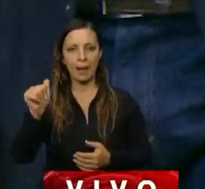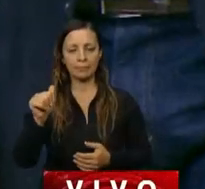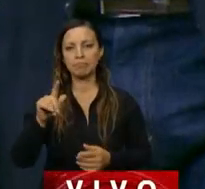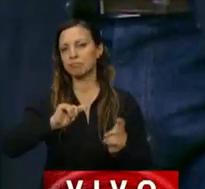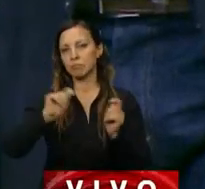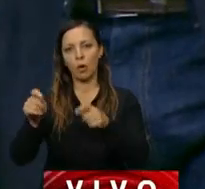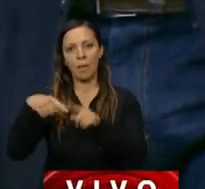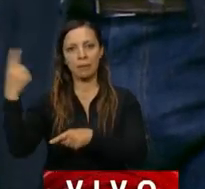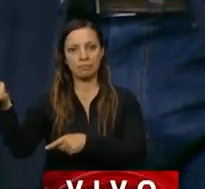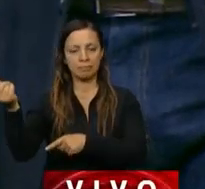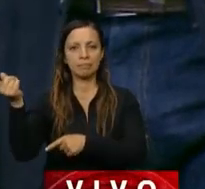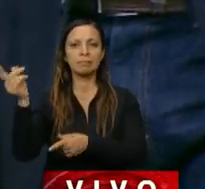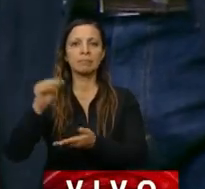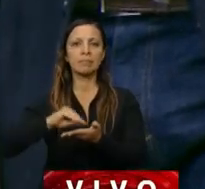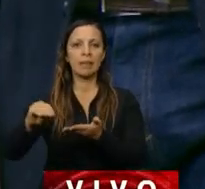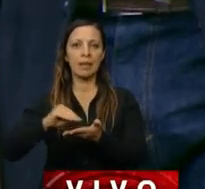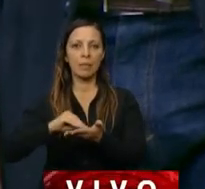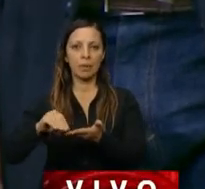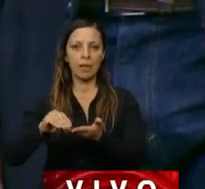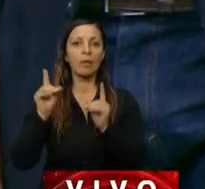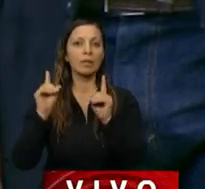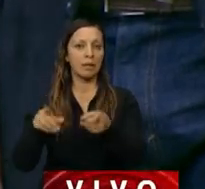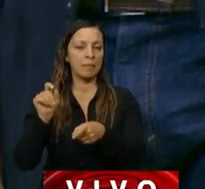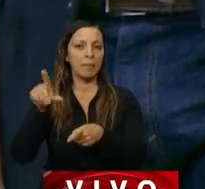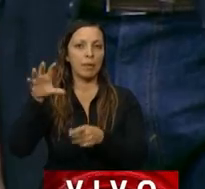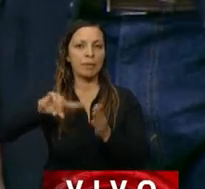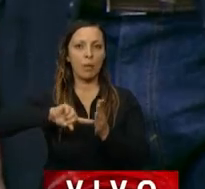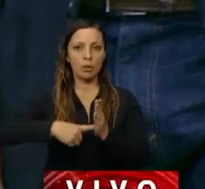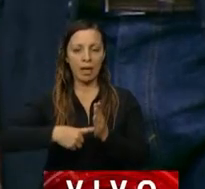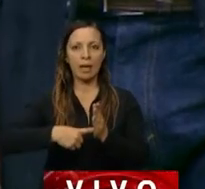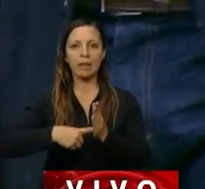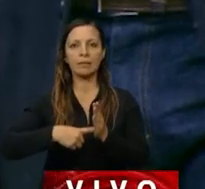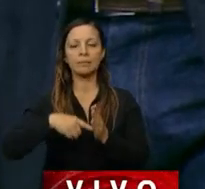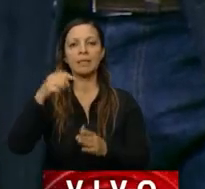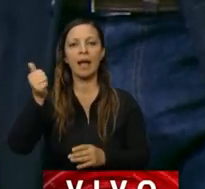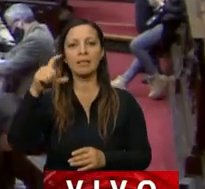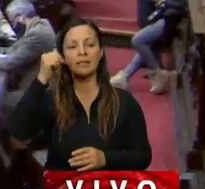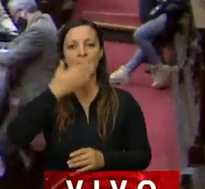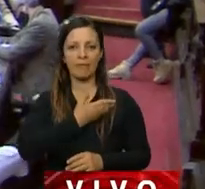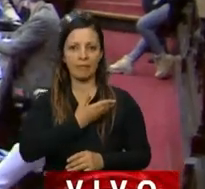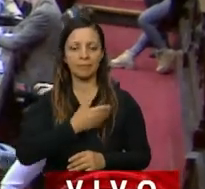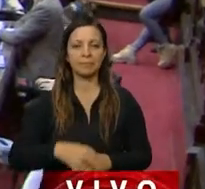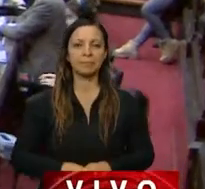Continúa en el uso de la palabra el diputado también por la provincia de Buenos Aires, Alberto Acef.